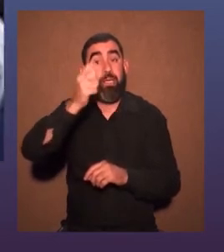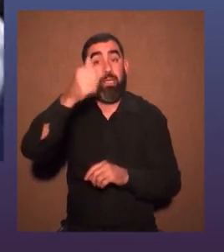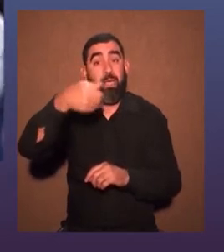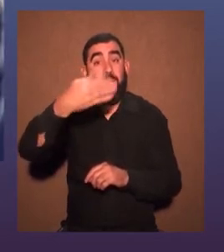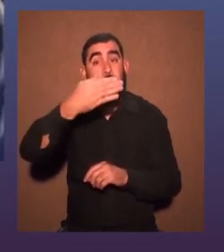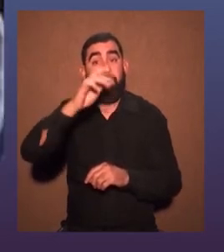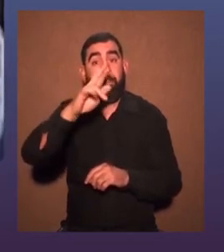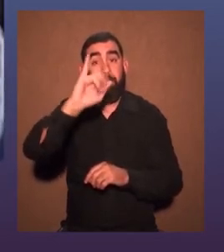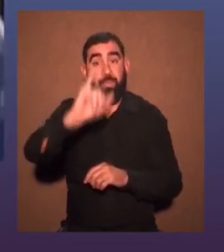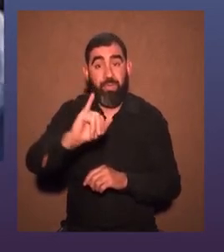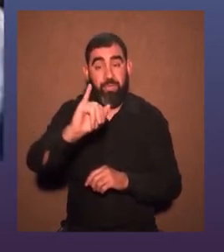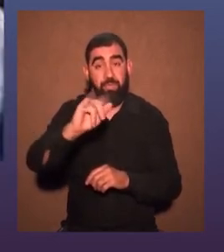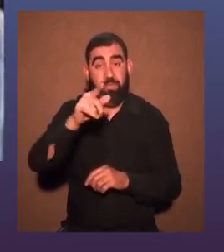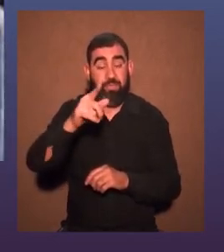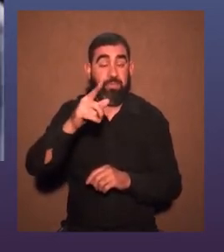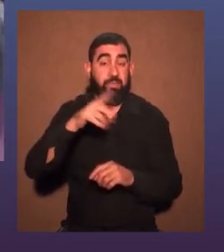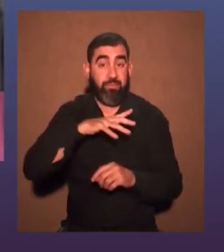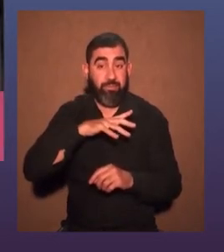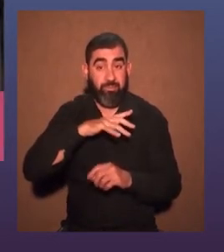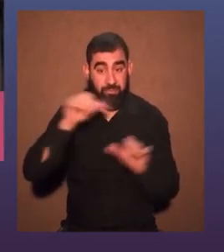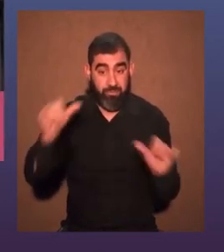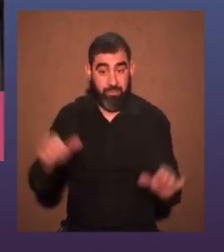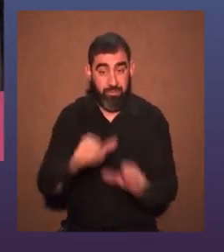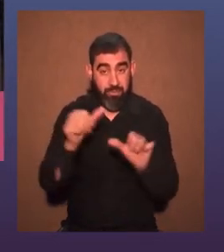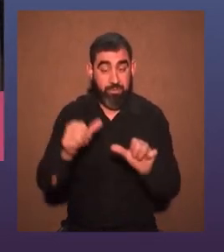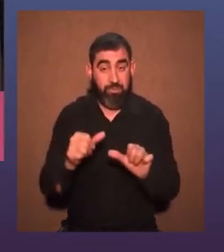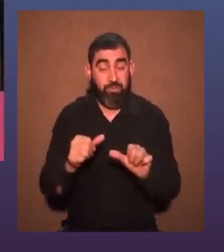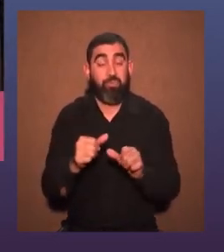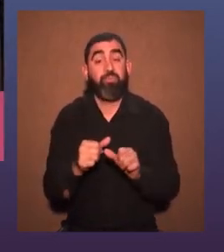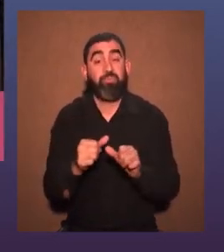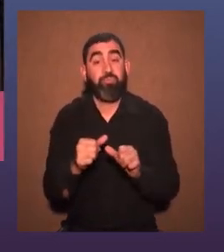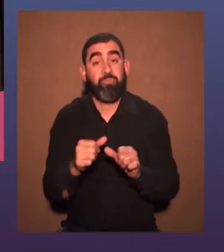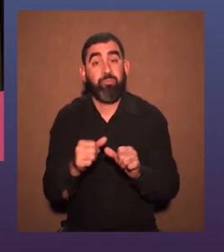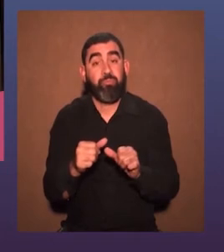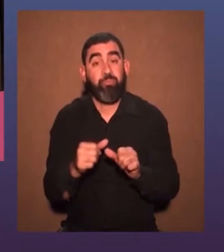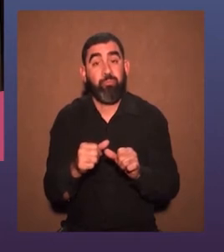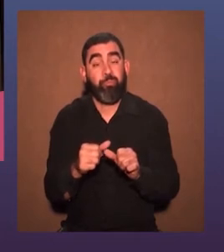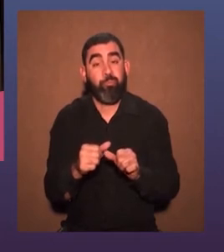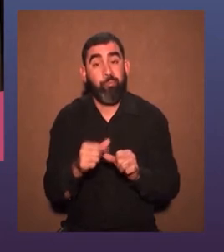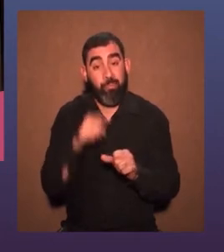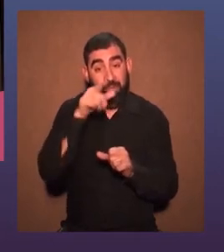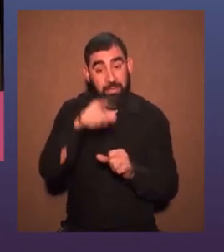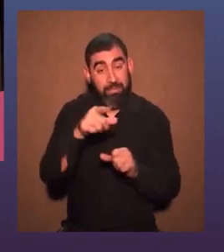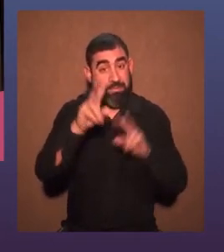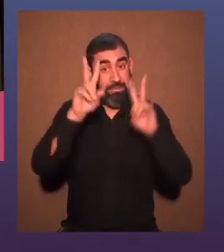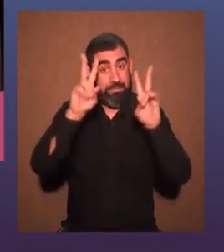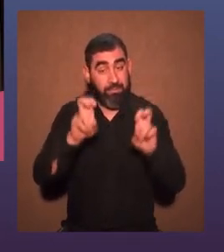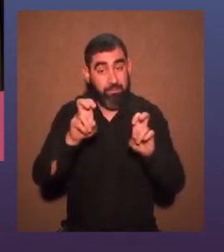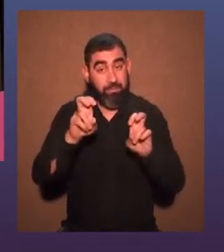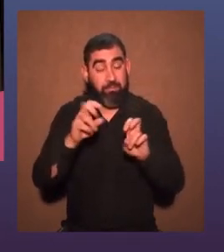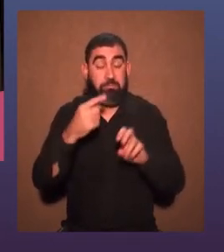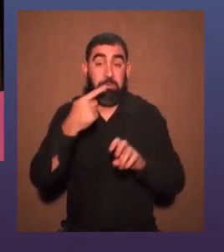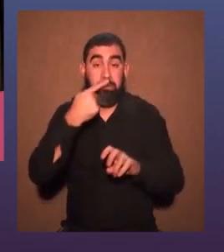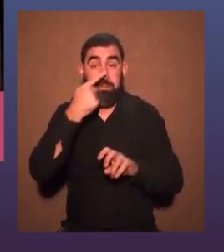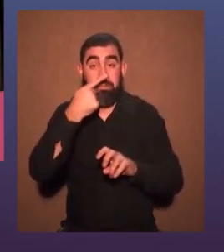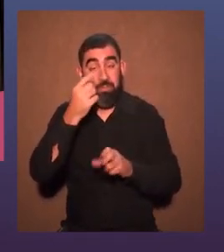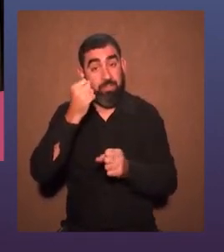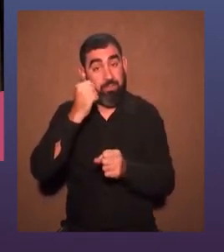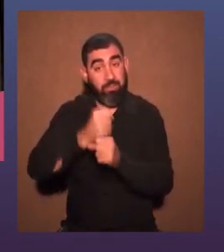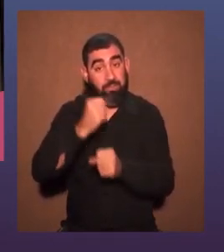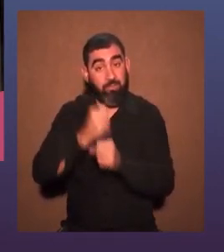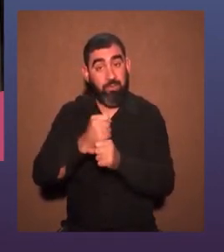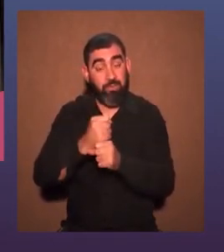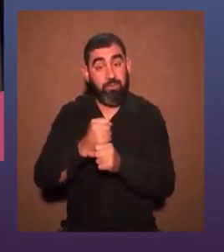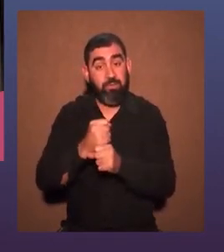ejemplo, del Quijote, el Quijote del Plata. Y en ese caso fue bien interesante haber